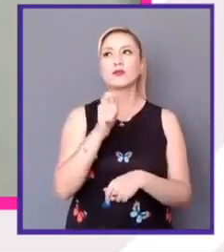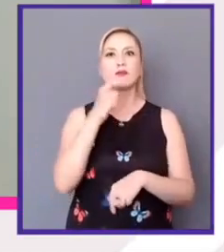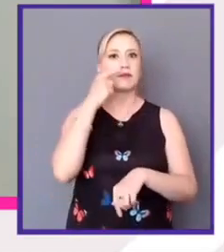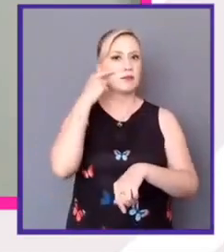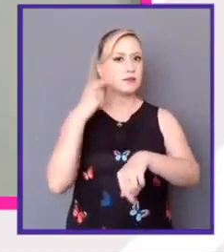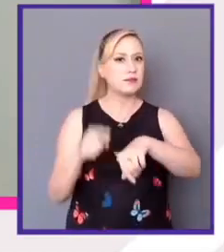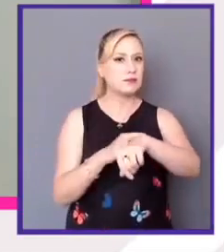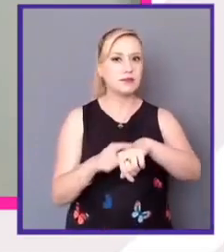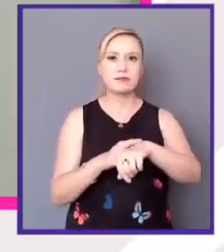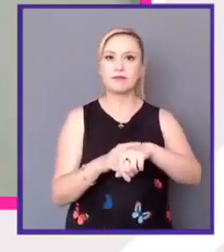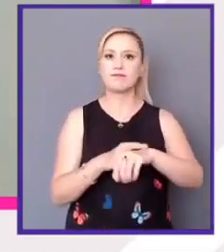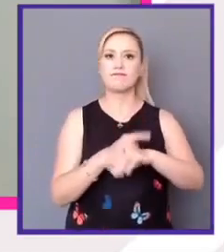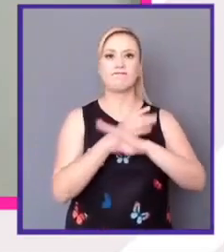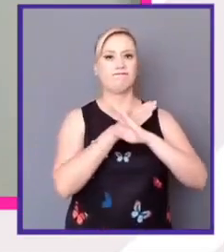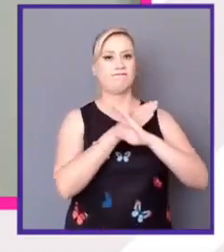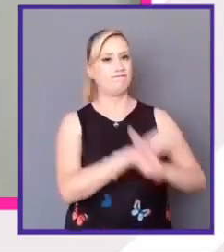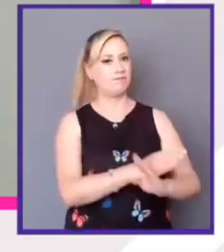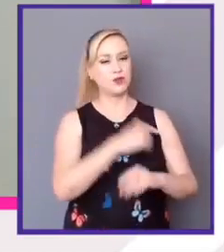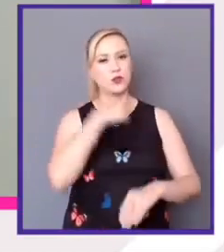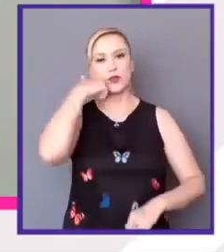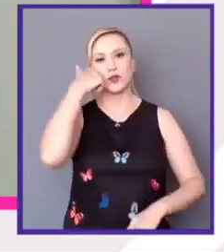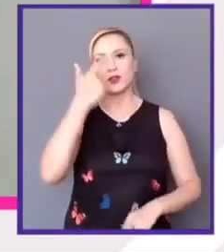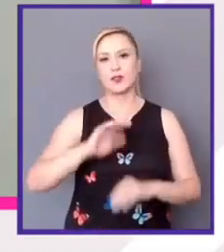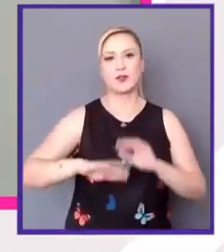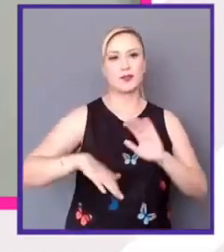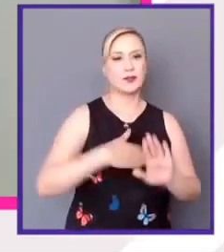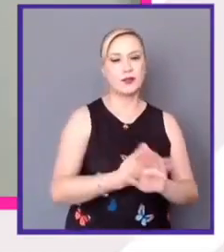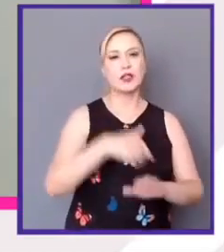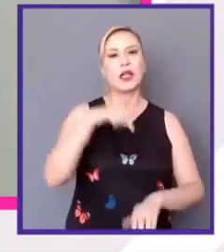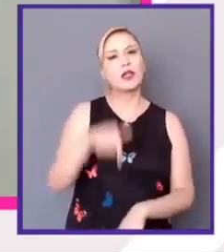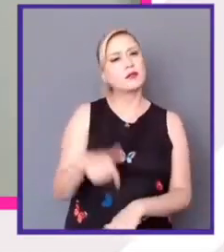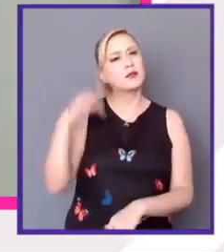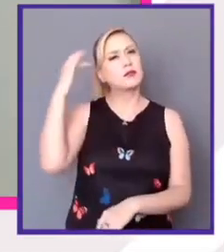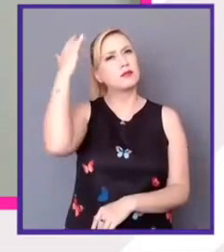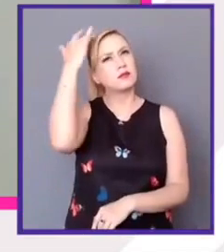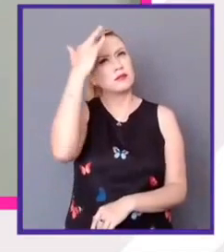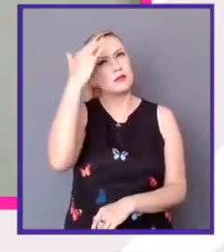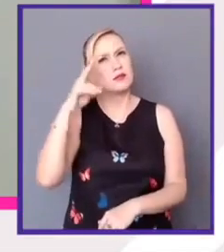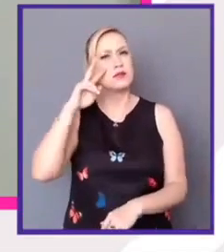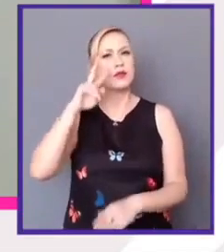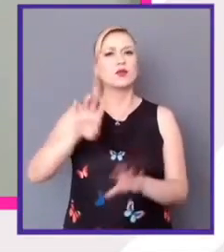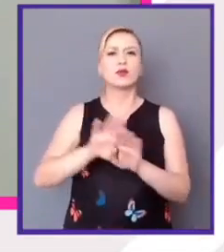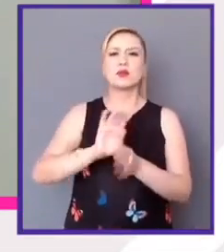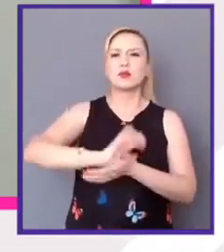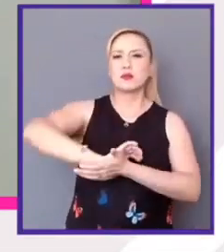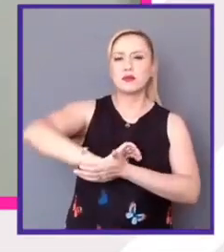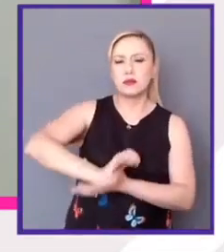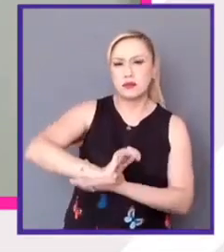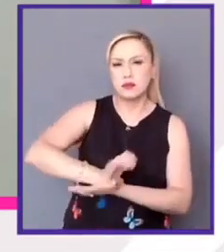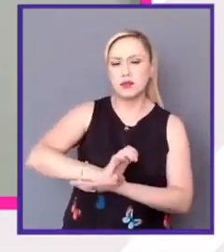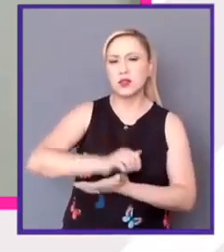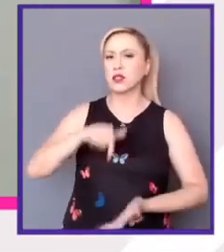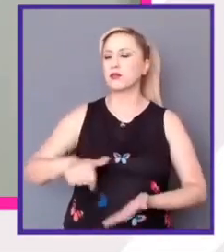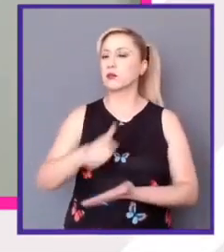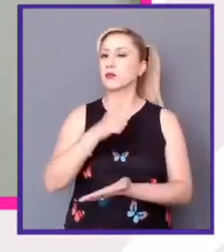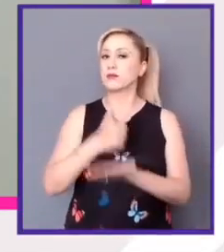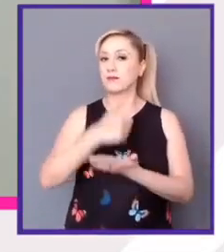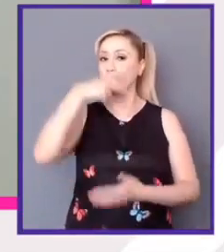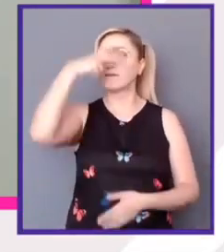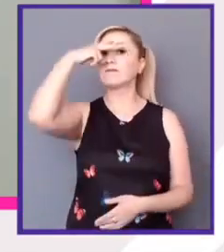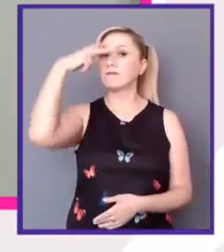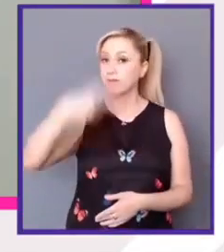Espacio Diverso es un espacio para reflexionar y analizar el fenómeno de la discriminación en la Ciudad de México. Antes